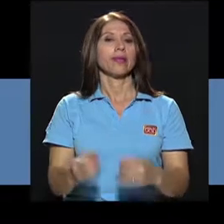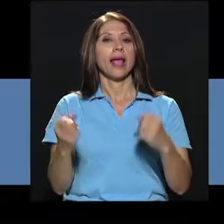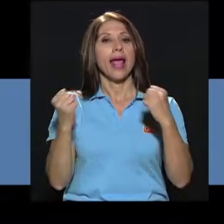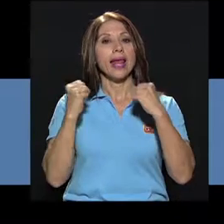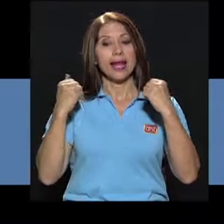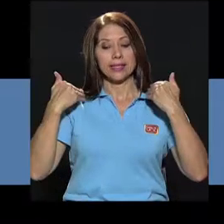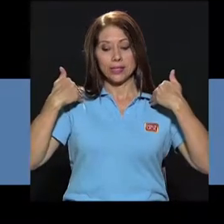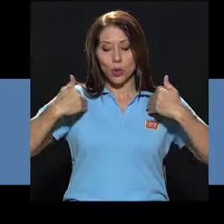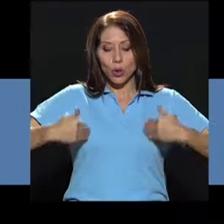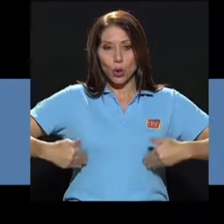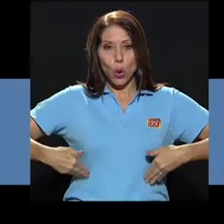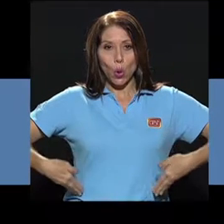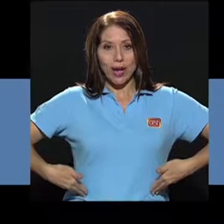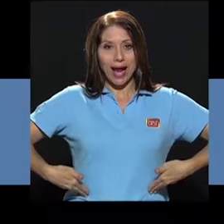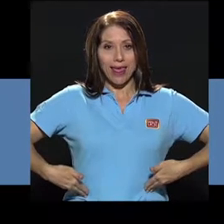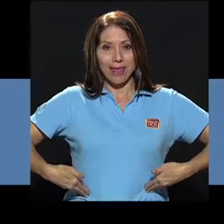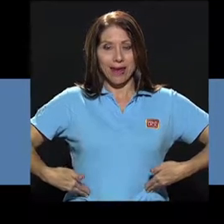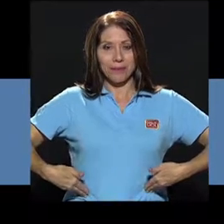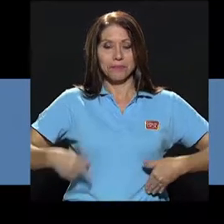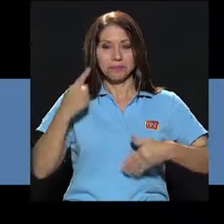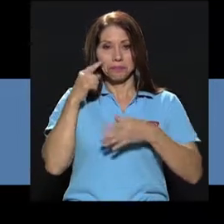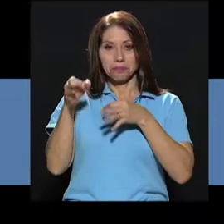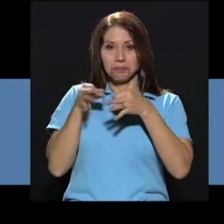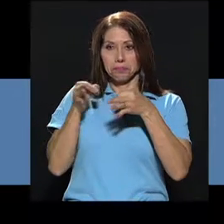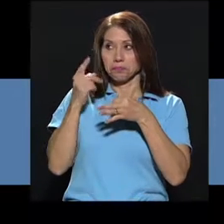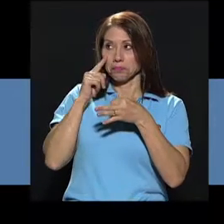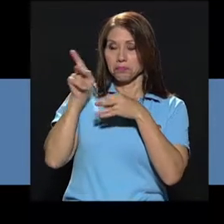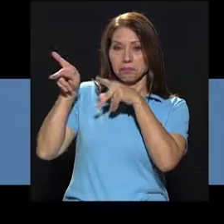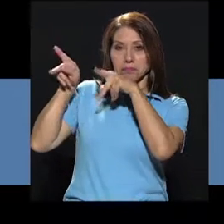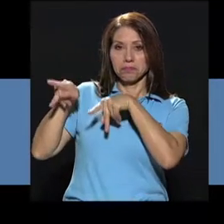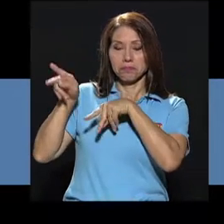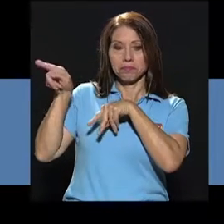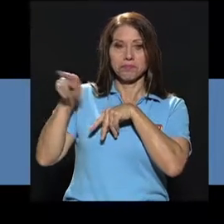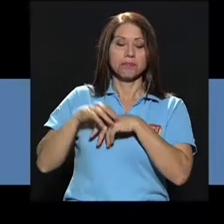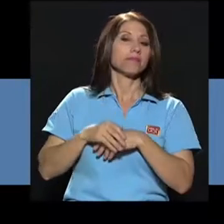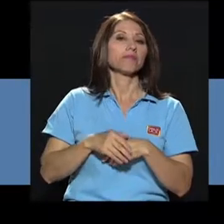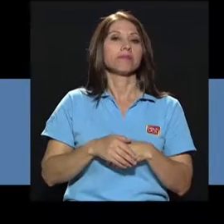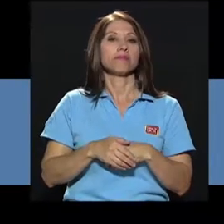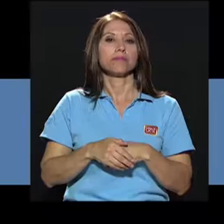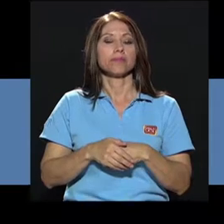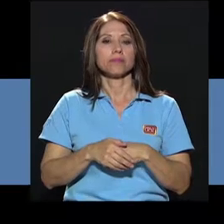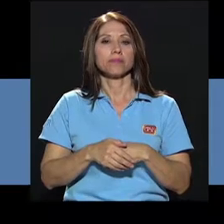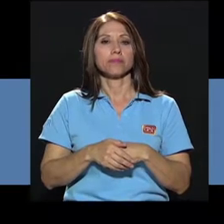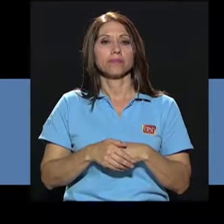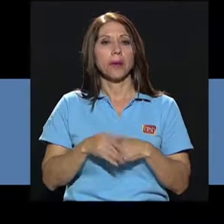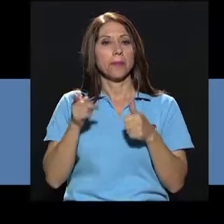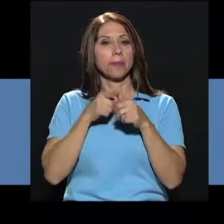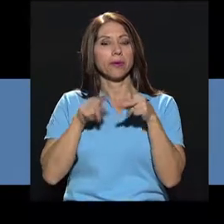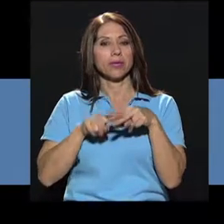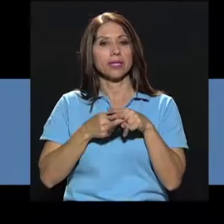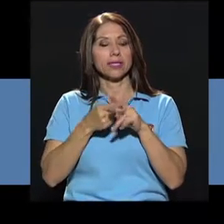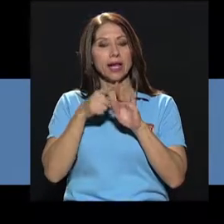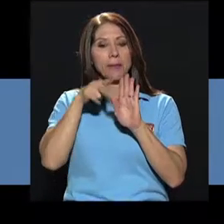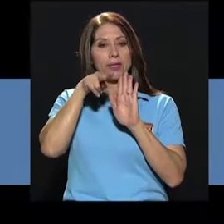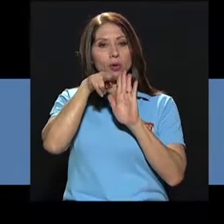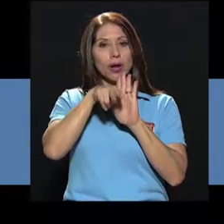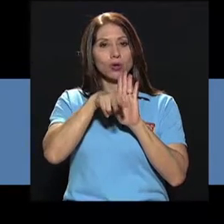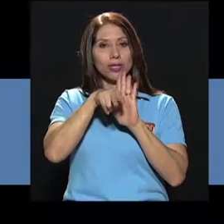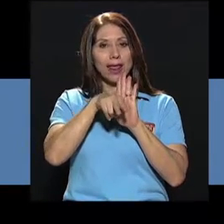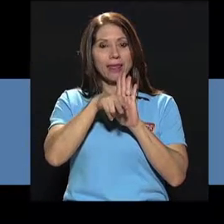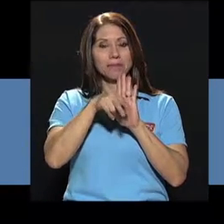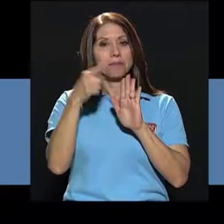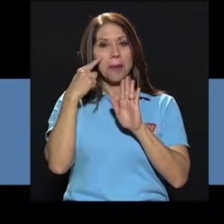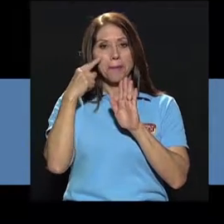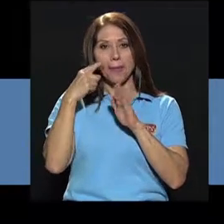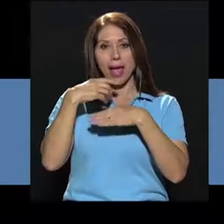Ejercicio de tronco y cadera. La posición inicial es con la persona acostada y estirada en su espalda. Coloque una mano bajo